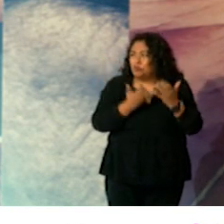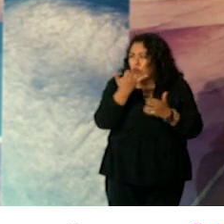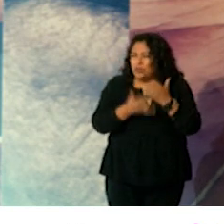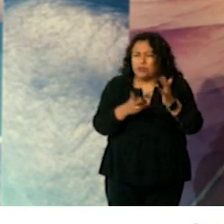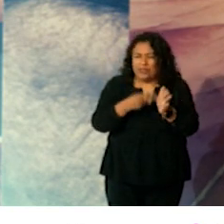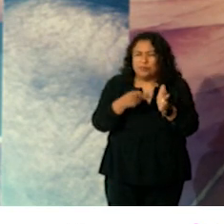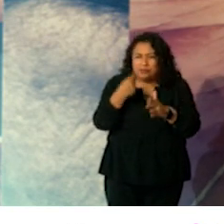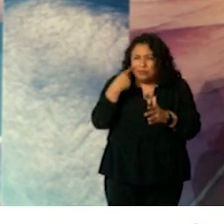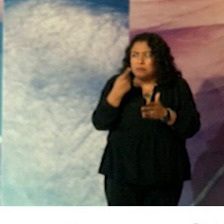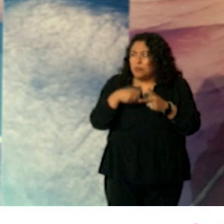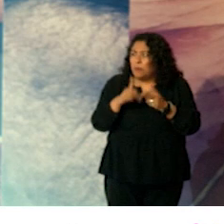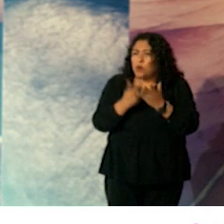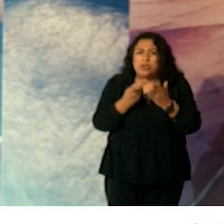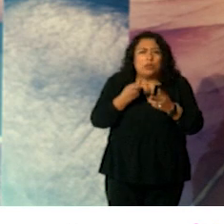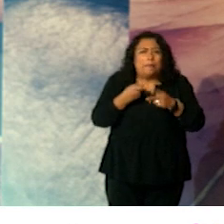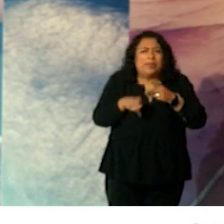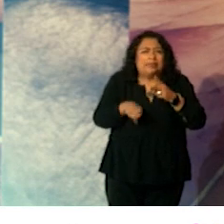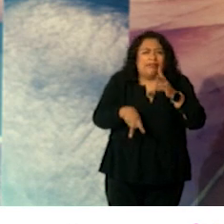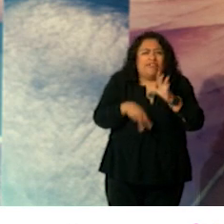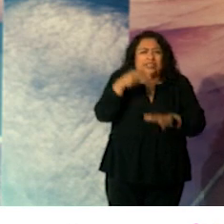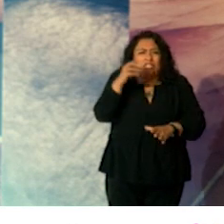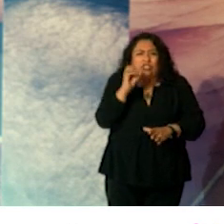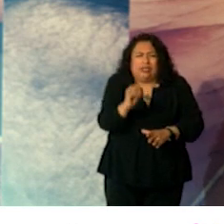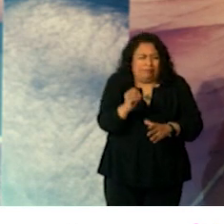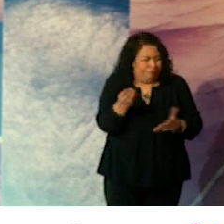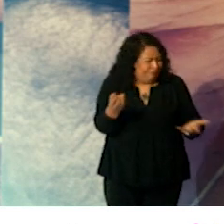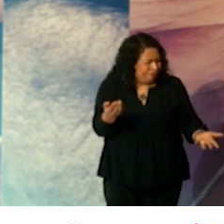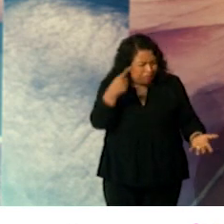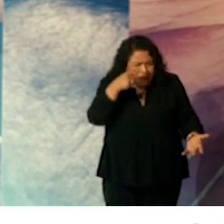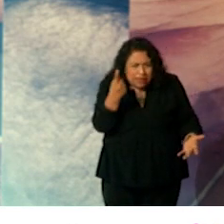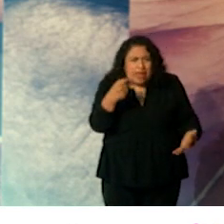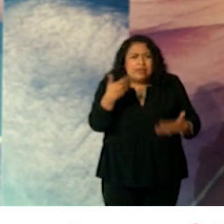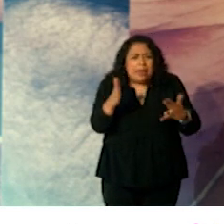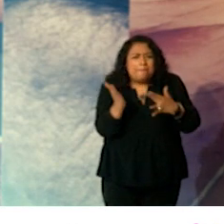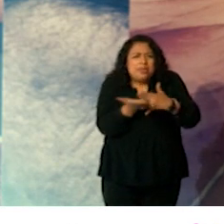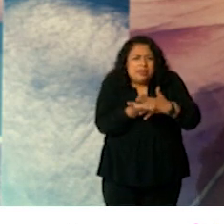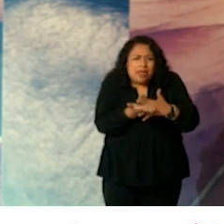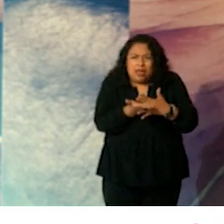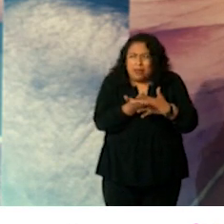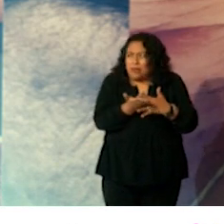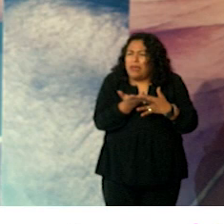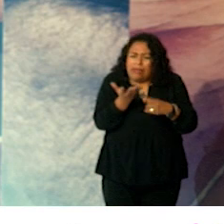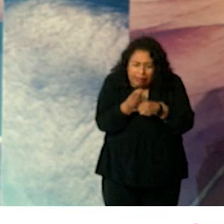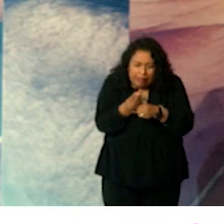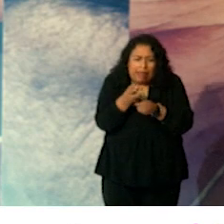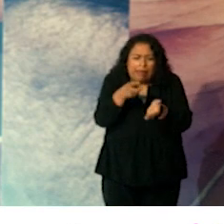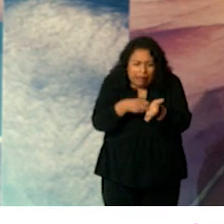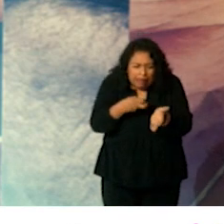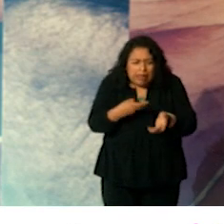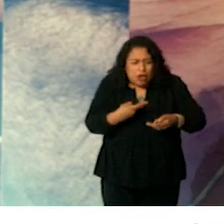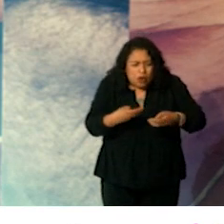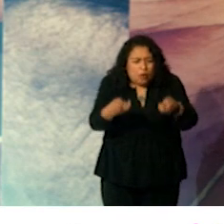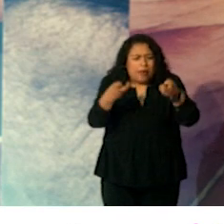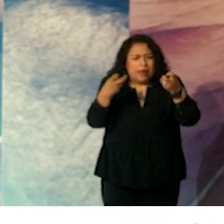muchas ocasiones desde cero. Dices, ¿para qué te lo avientas desde cero si ya va en 50? Corrígele, modifícale, róbanos